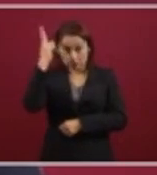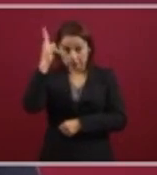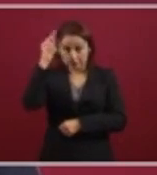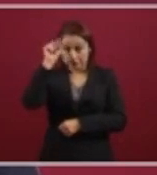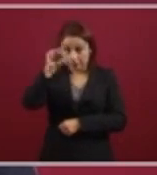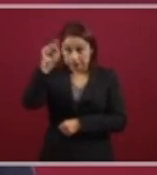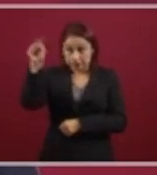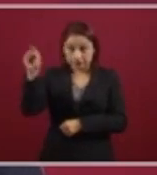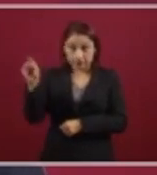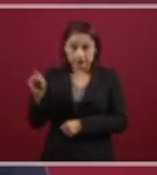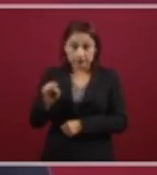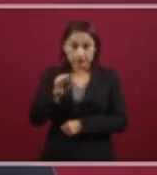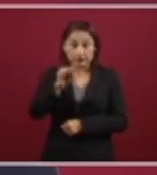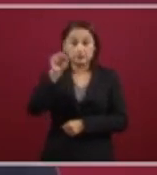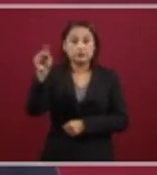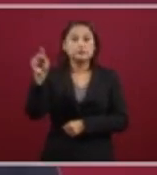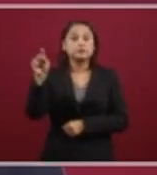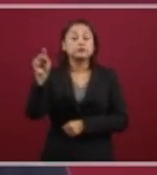deben de